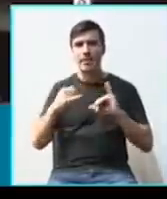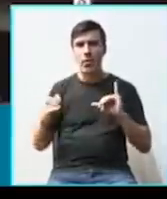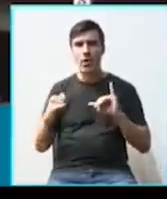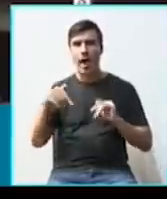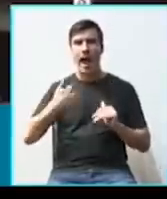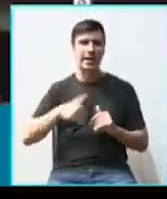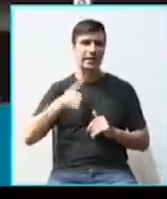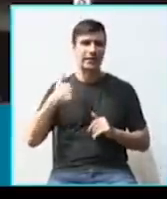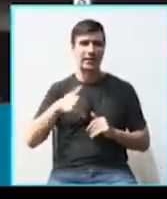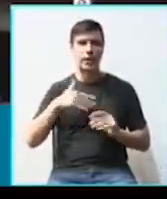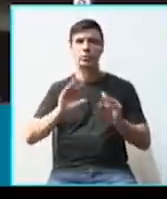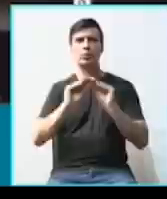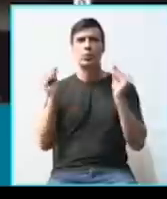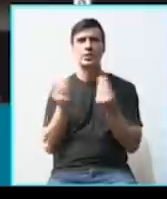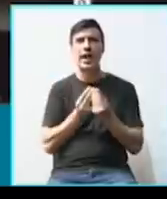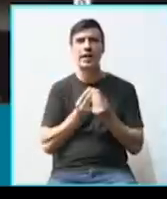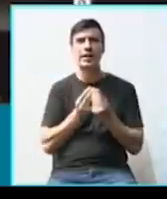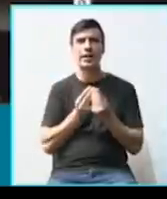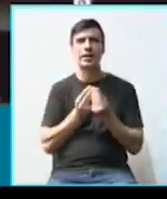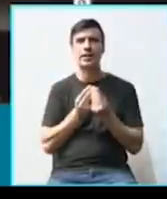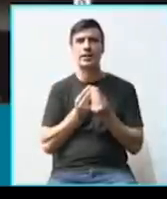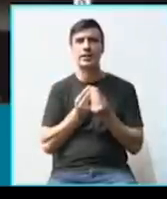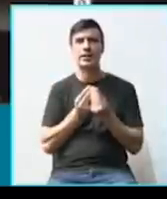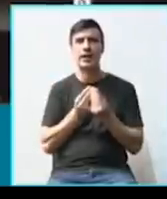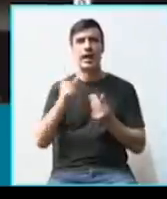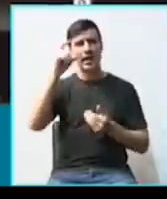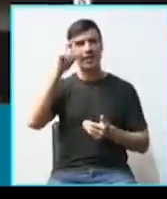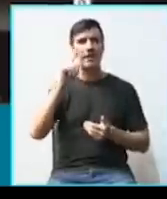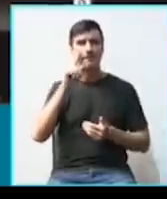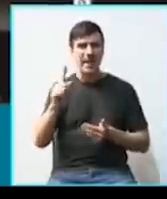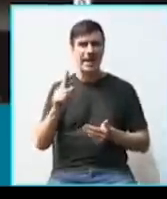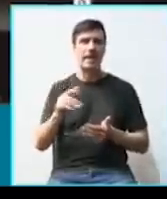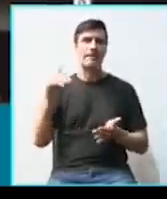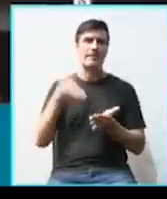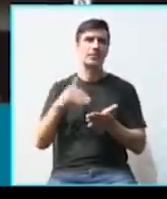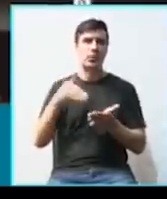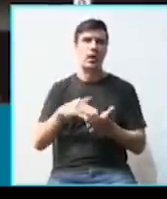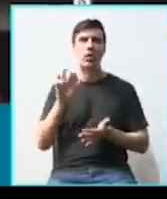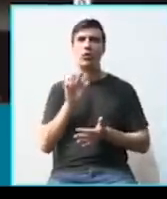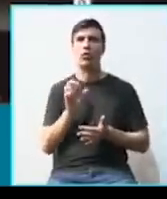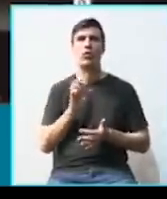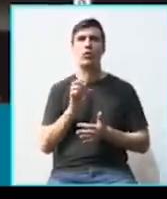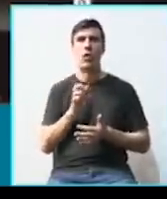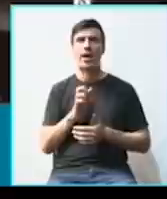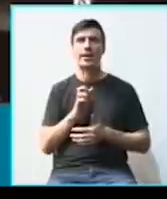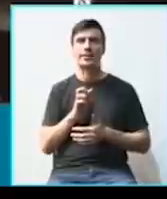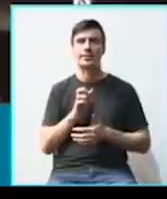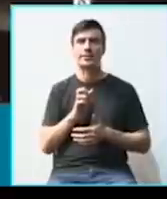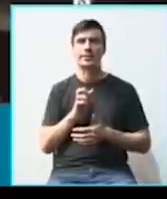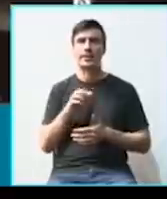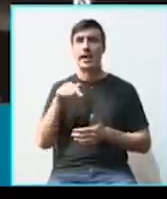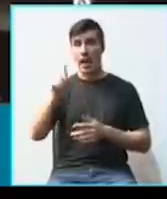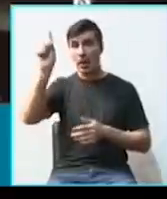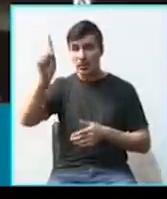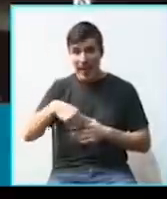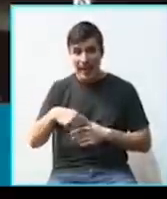Argentina la totalidad de lo último que entró del FMI, 10.000 millones de dólares. Es decir, están llevando al país a una bancarrota en el